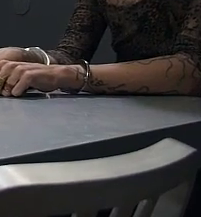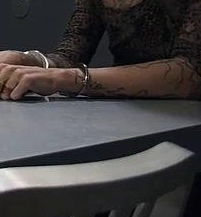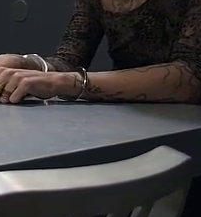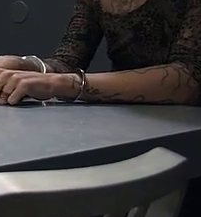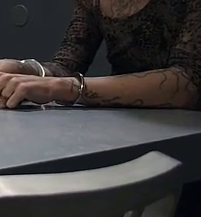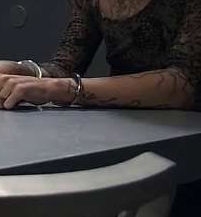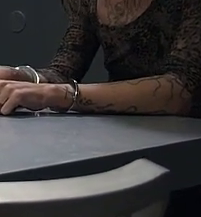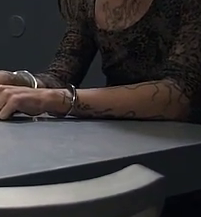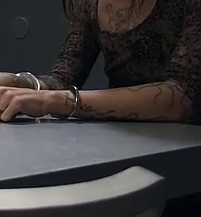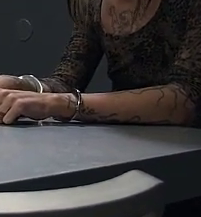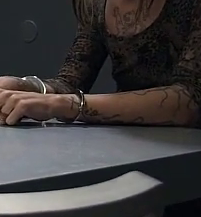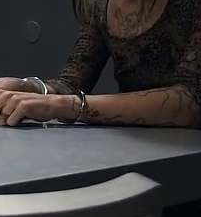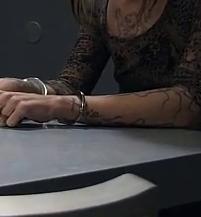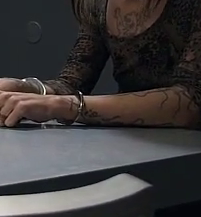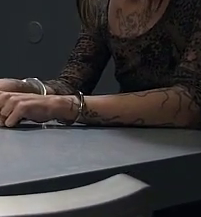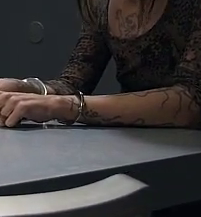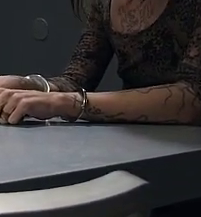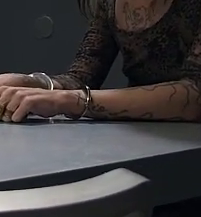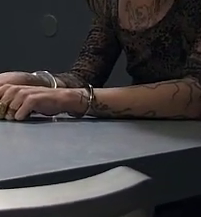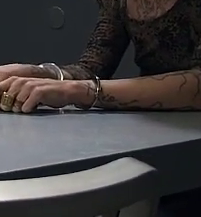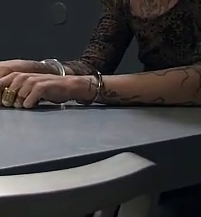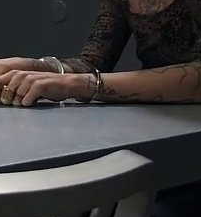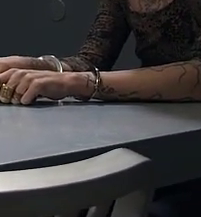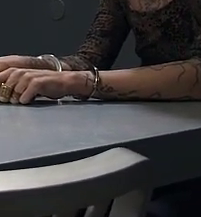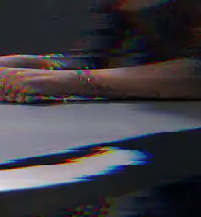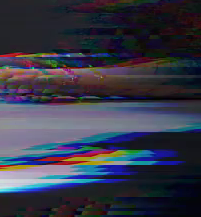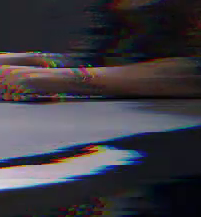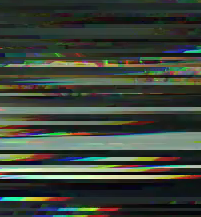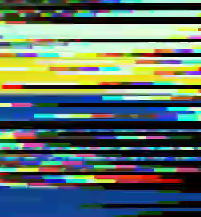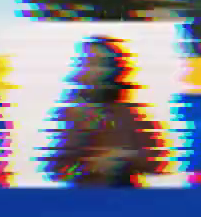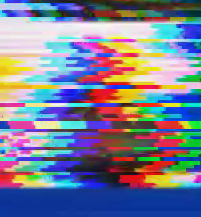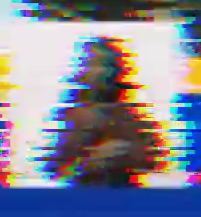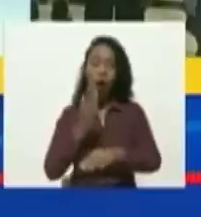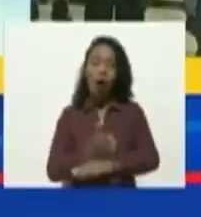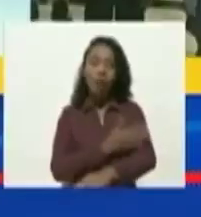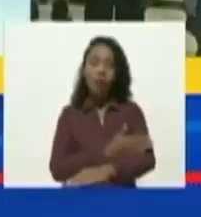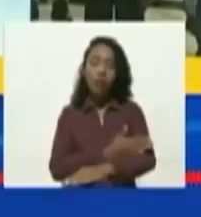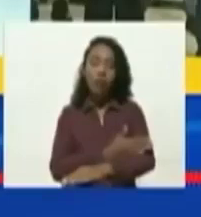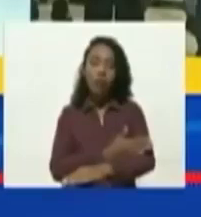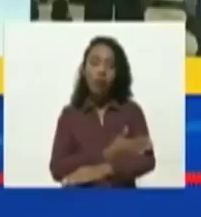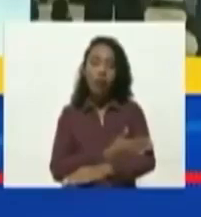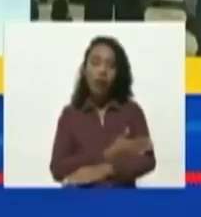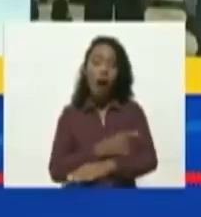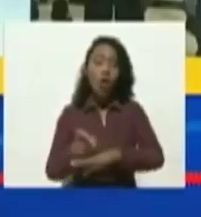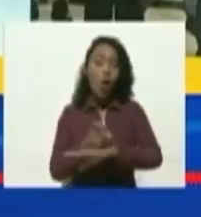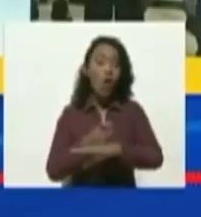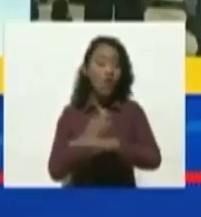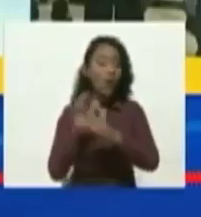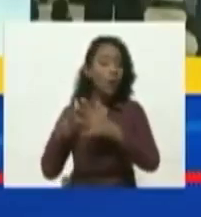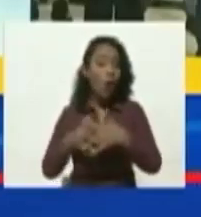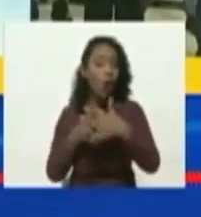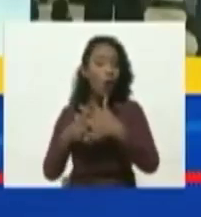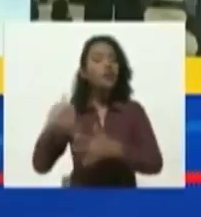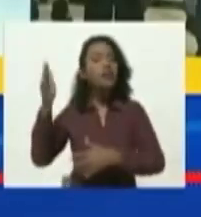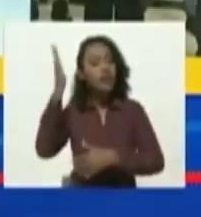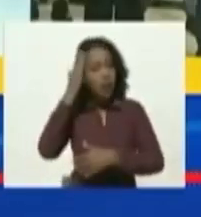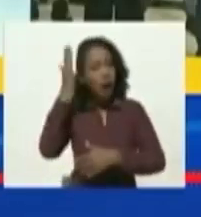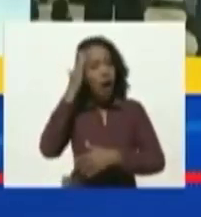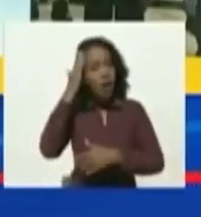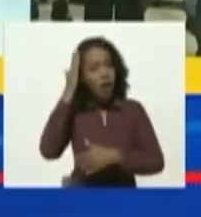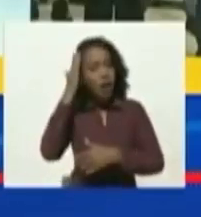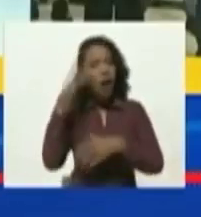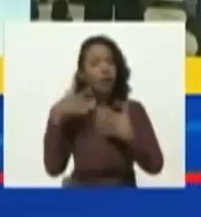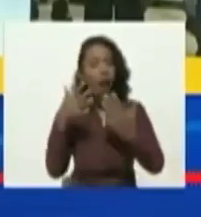Poleo, representante legal de uno de los hermanos ejecutivos. El gobierno de Estados Unidos sabía